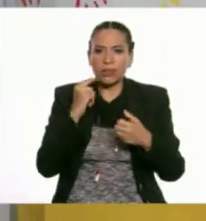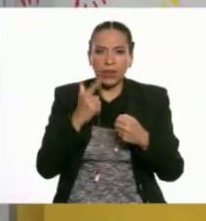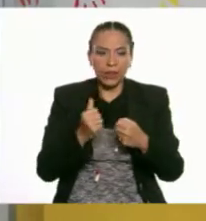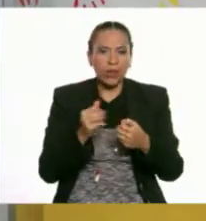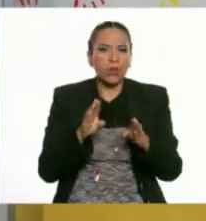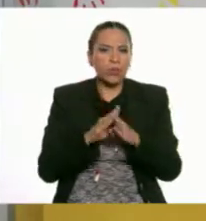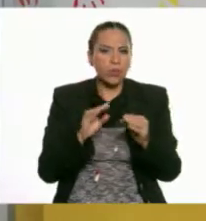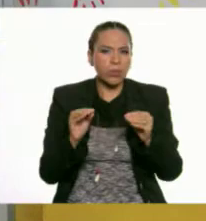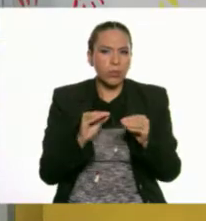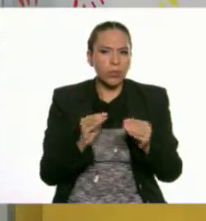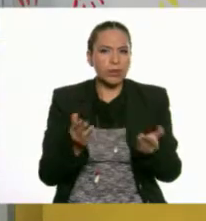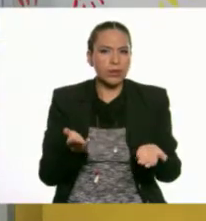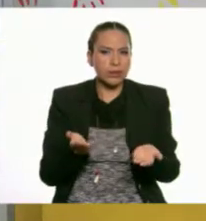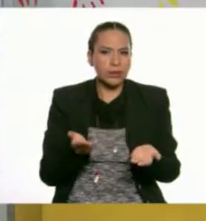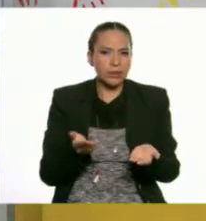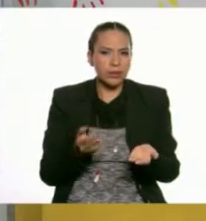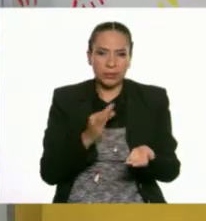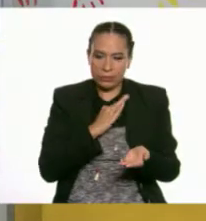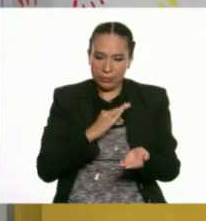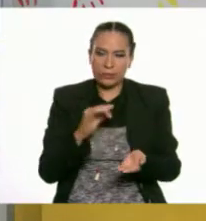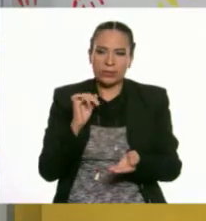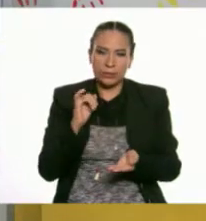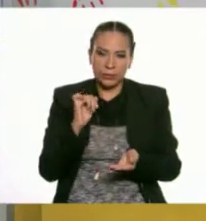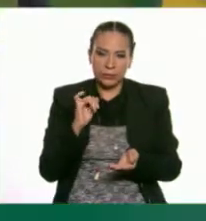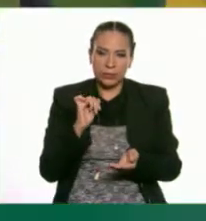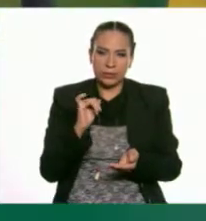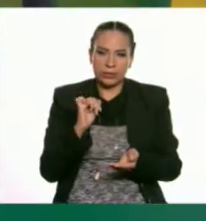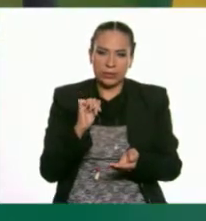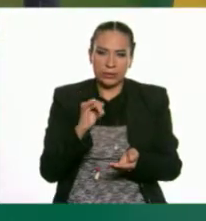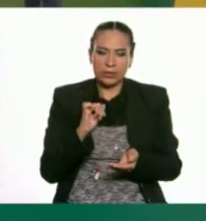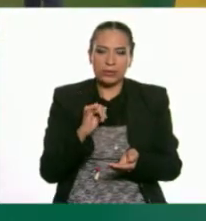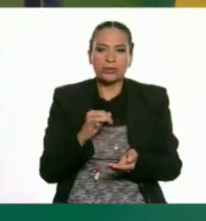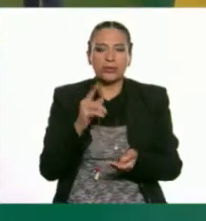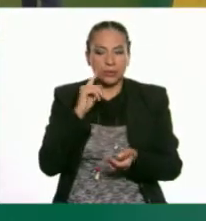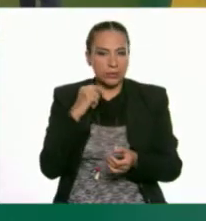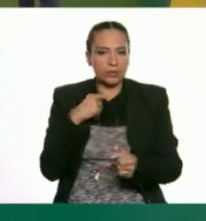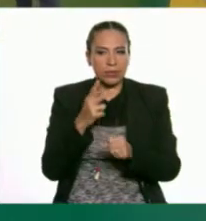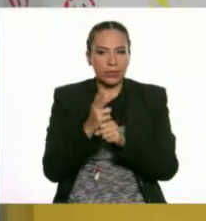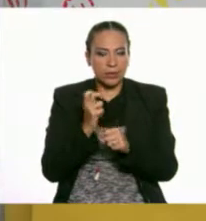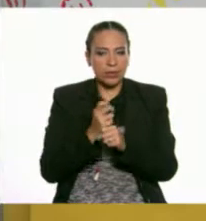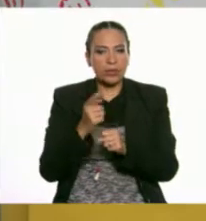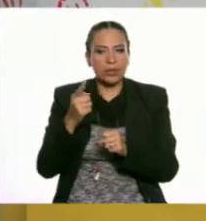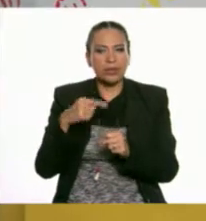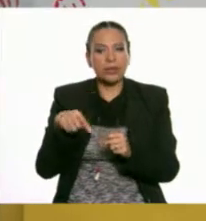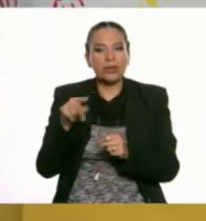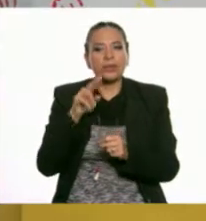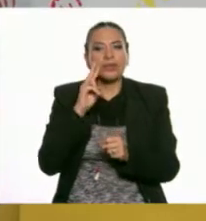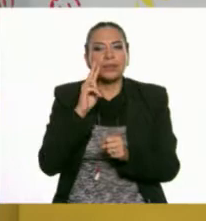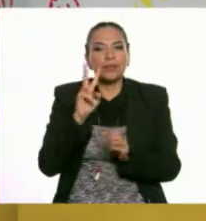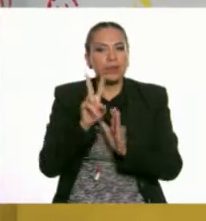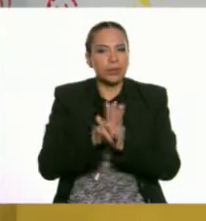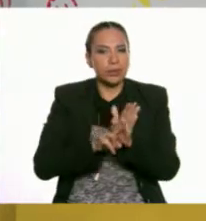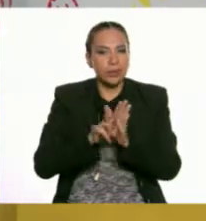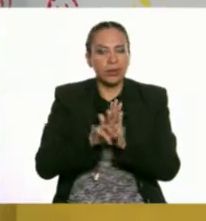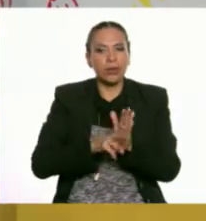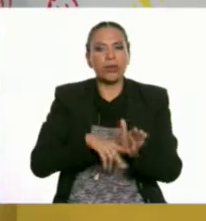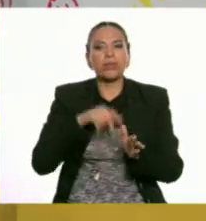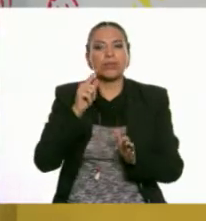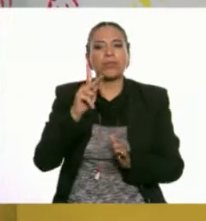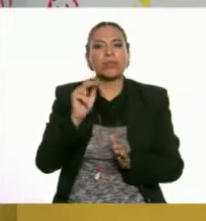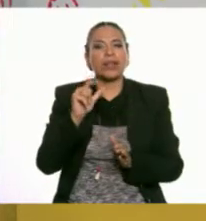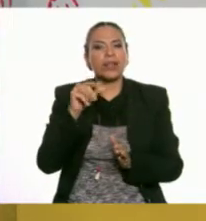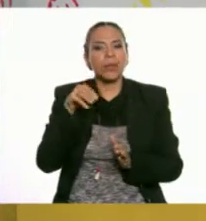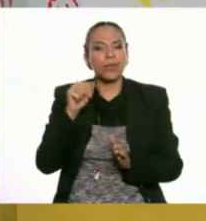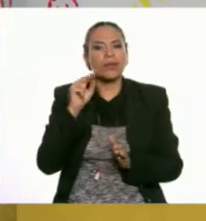mueva, sí se puede. ¿Sí? Y sí, los voy a invitar y las voy a invitar a ver el video de Paloma donde nos